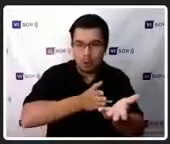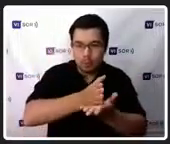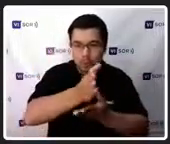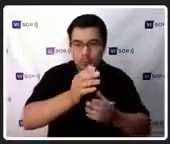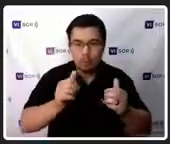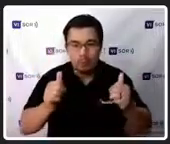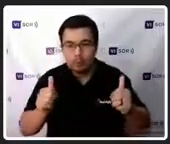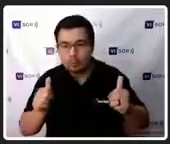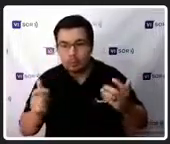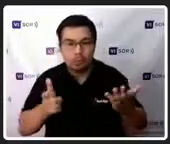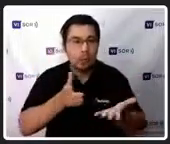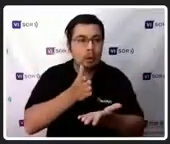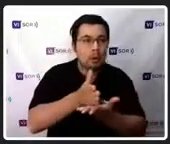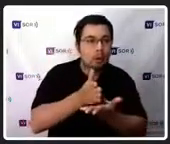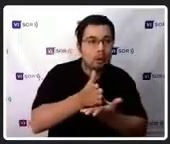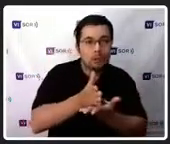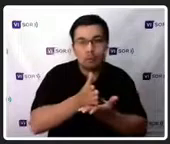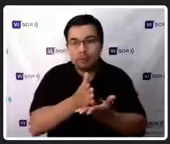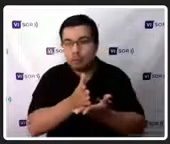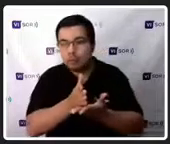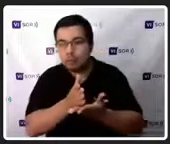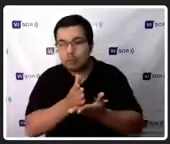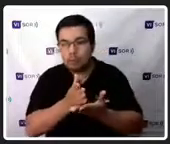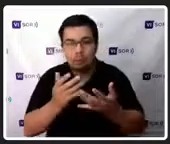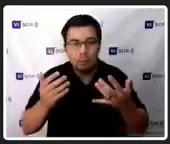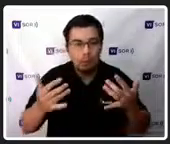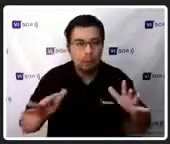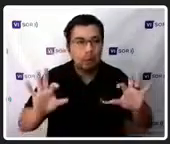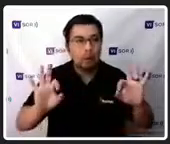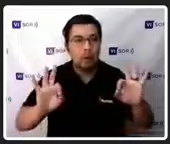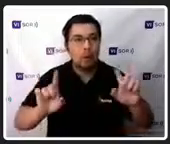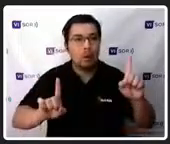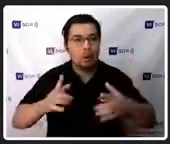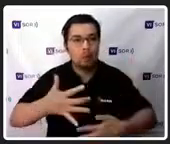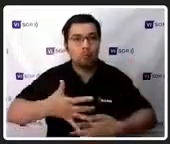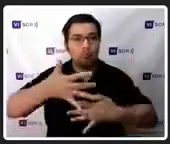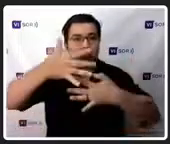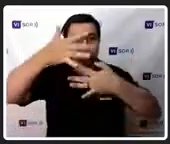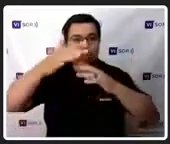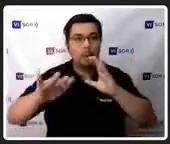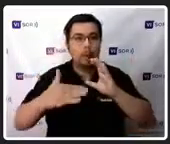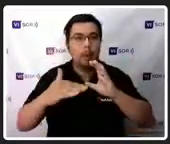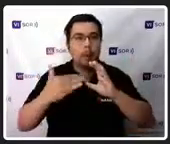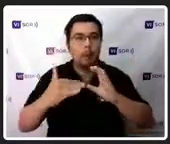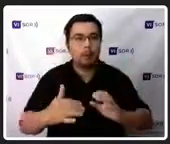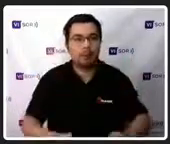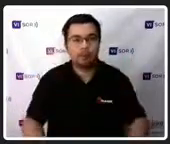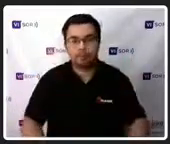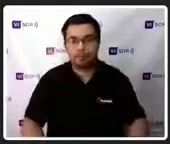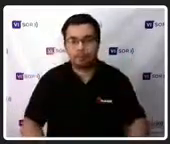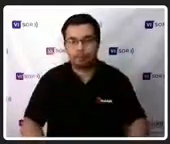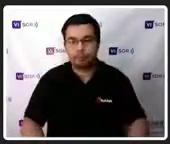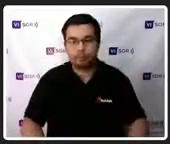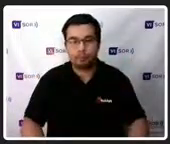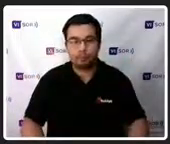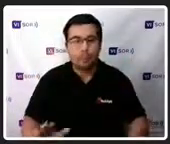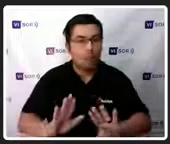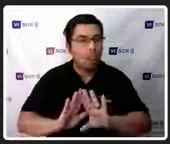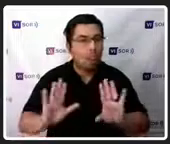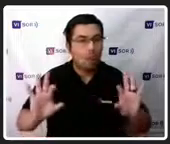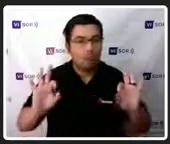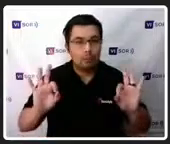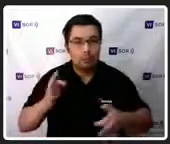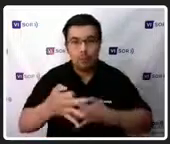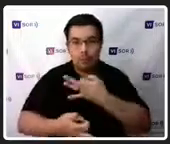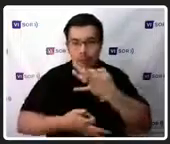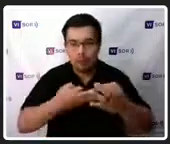se caga. Maritza le está también escribiendo en el chat de YouTube. Perfecto. Y así que nada, pues decirte, Fernando,